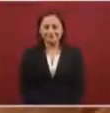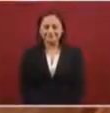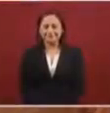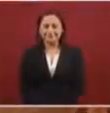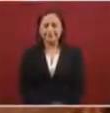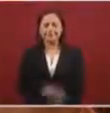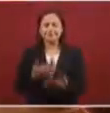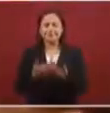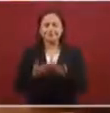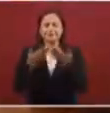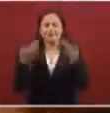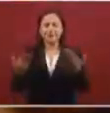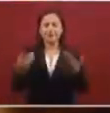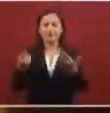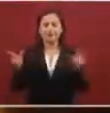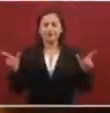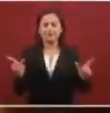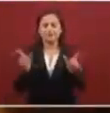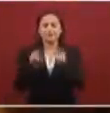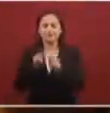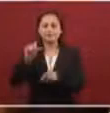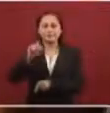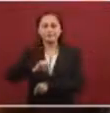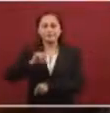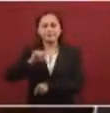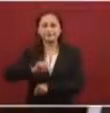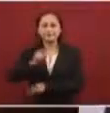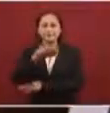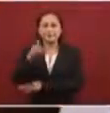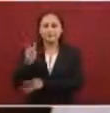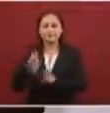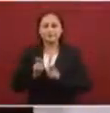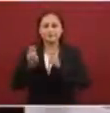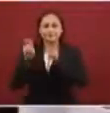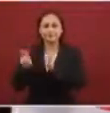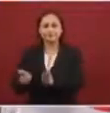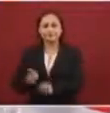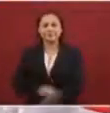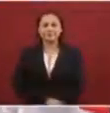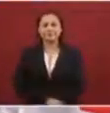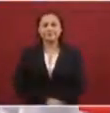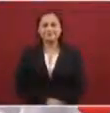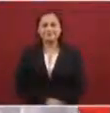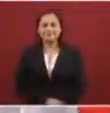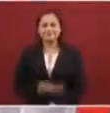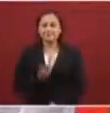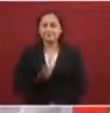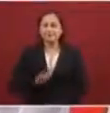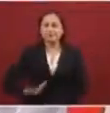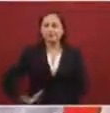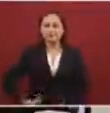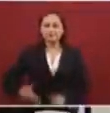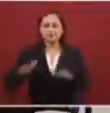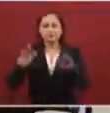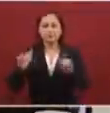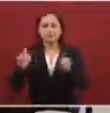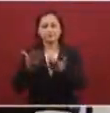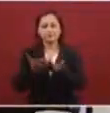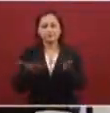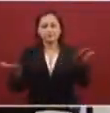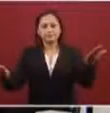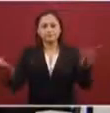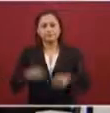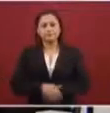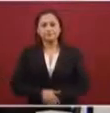Con esta acción, damos por concluida esta ceremonia de abanderamiento, por lo que se despide de ustedes el presidente de los Estados Unidos